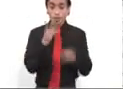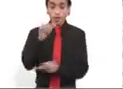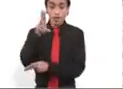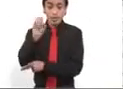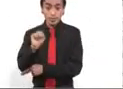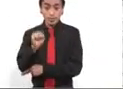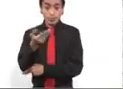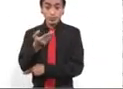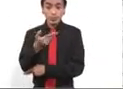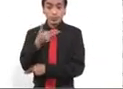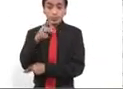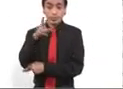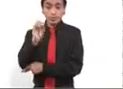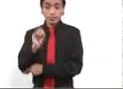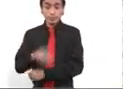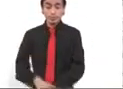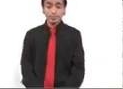Heraldo.